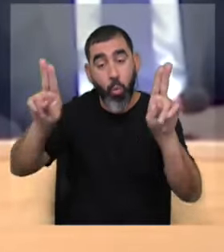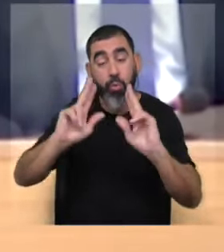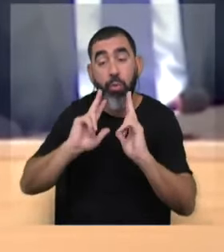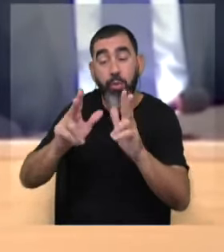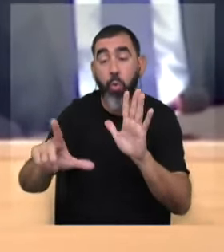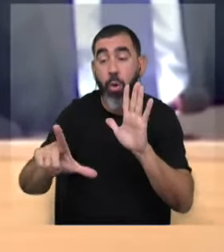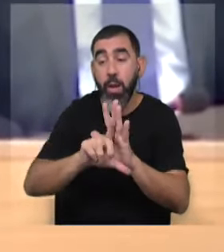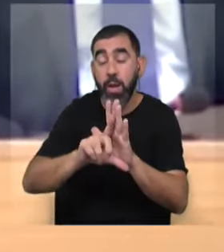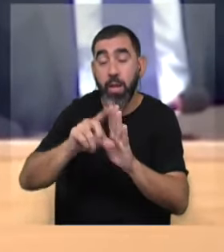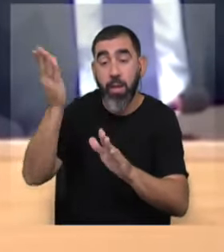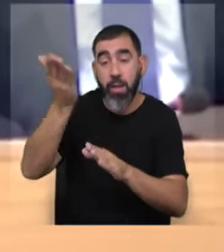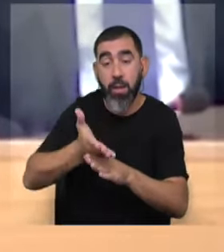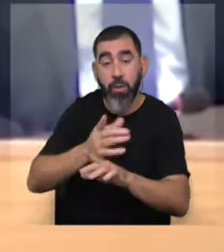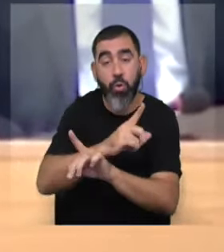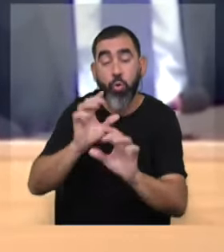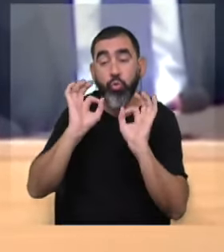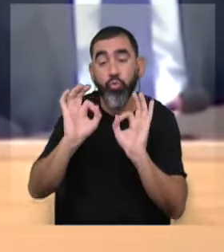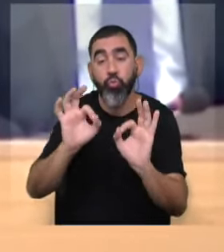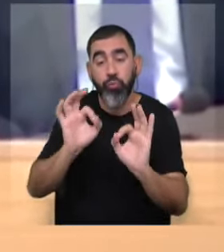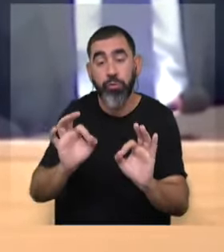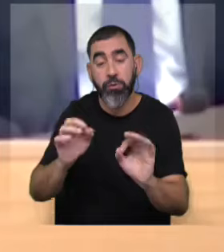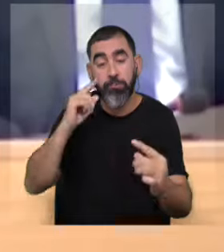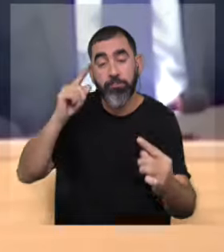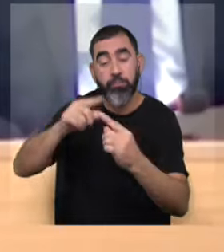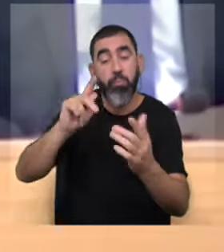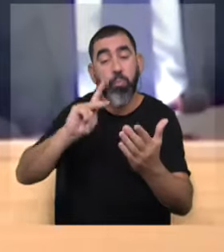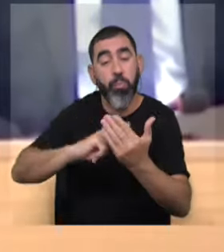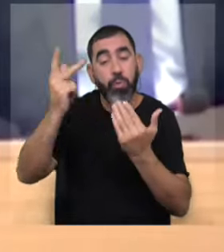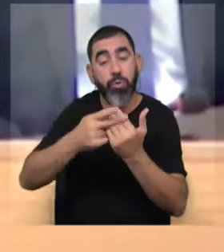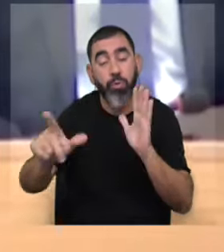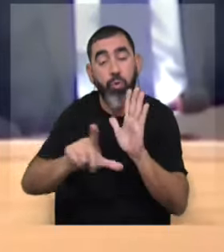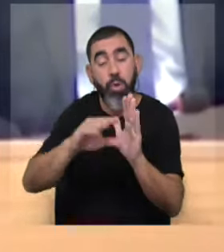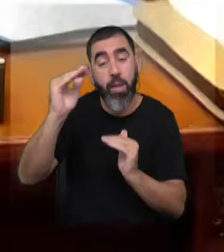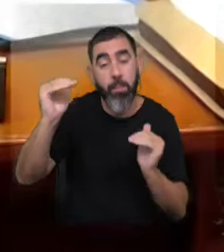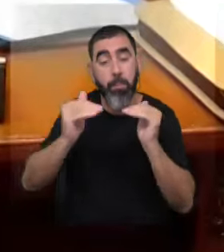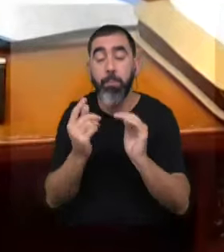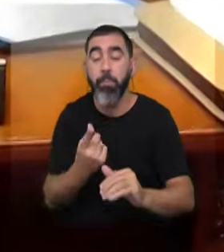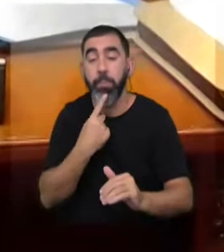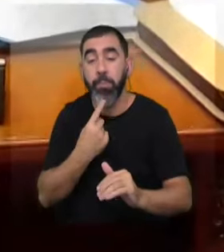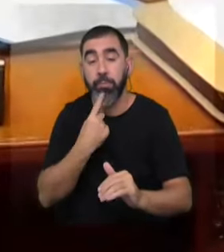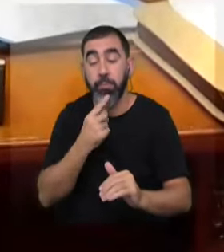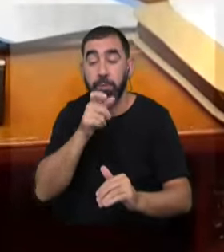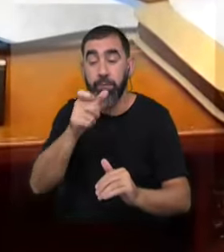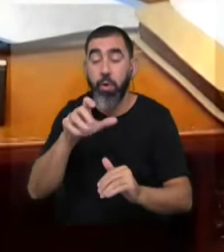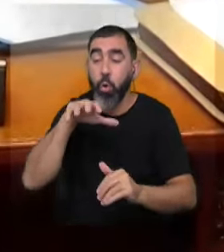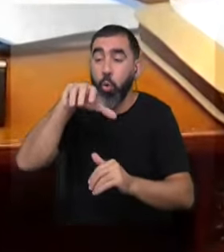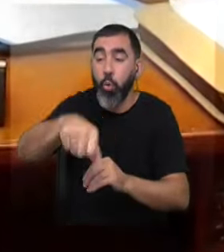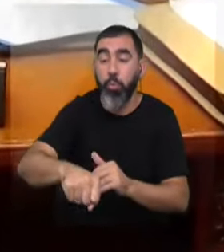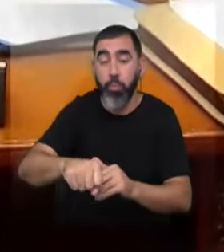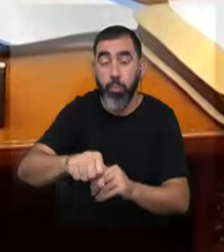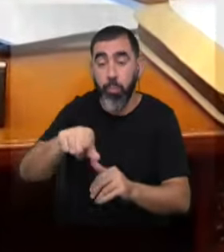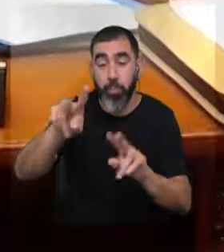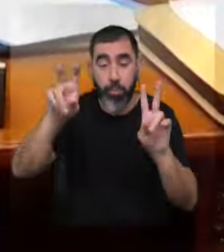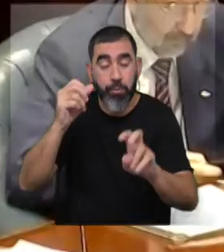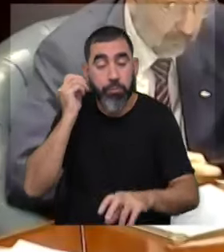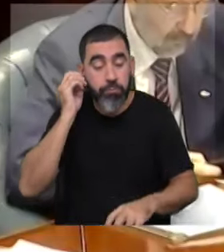que la ley de cuotas no fue suficiente y que se apuesta a un proyecto de ley de paridad política, lo que implica un compromiso en esto que